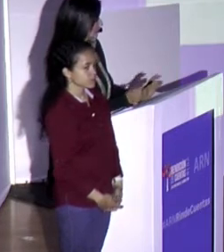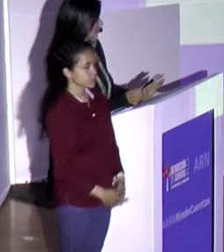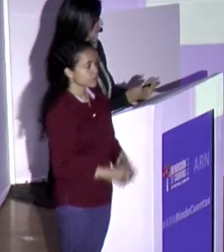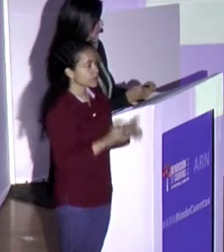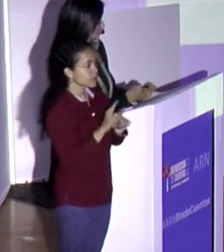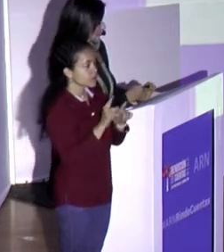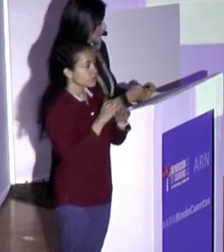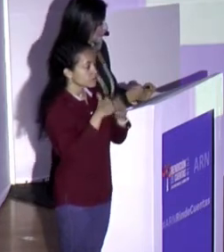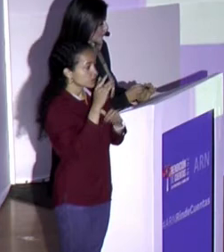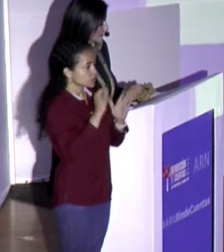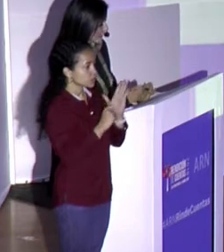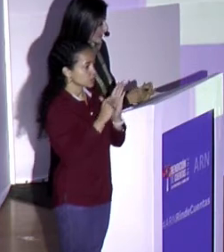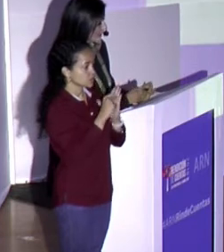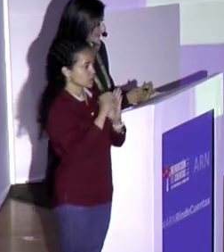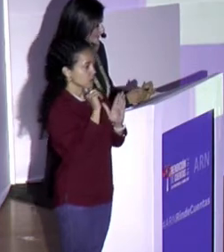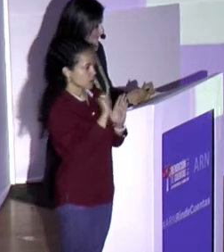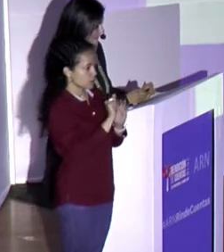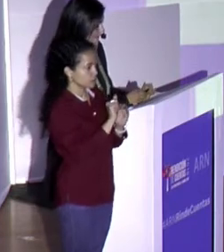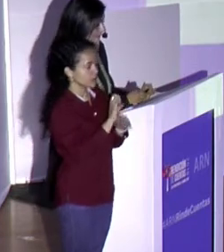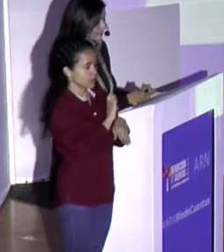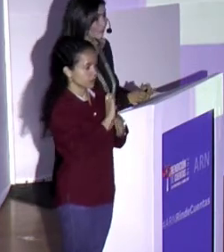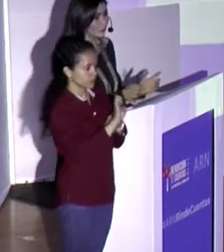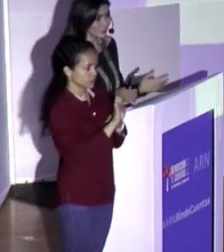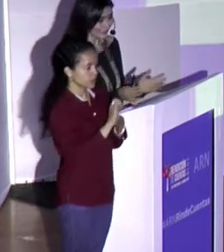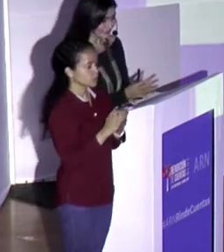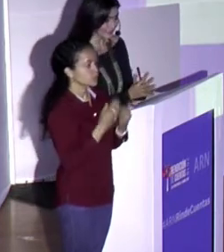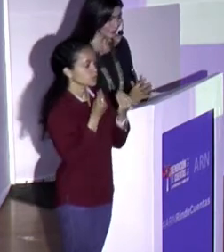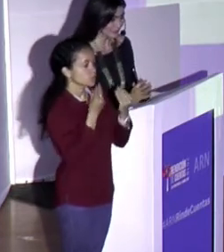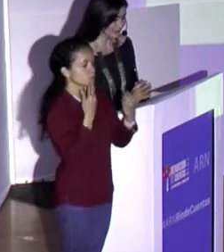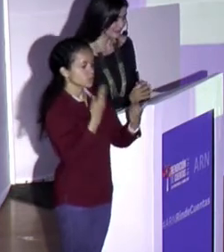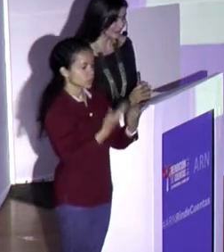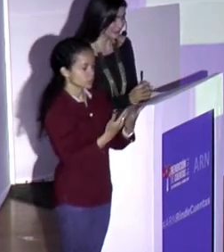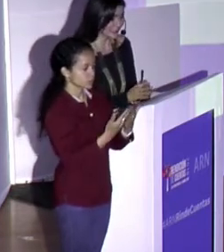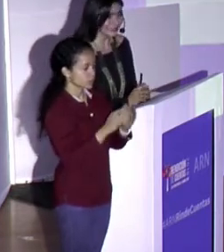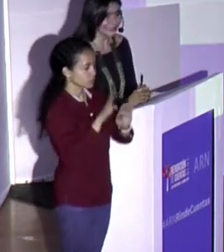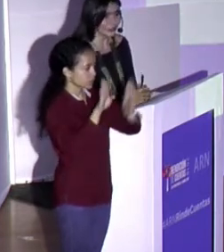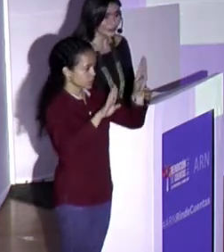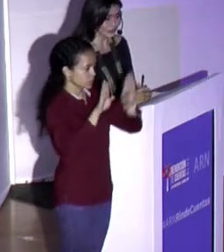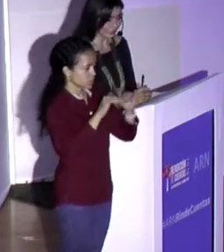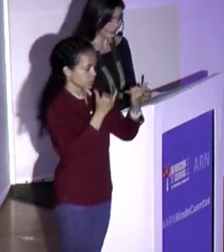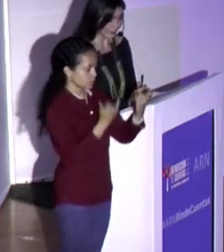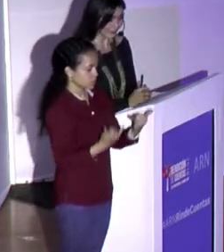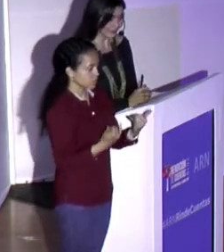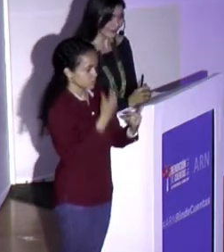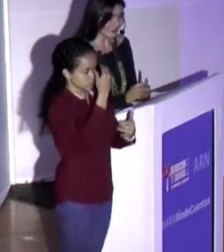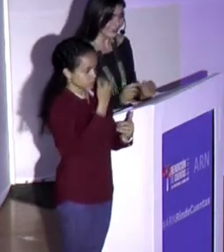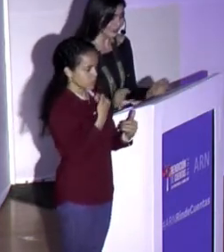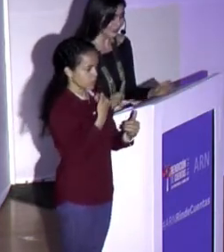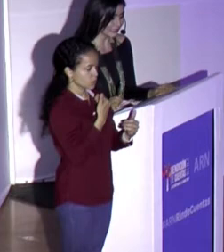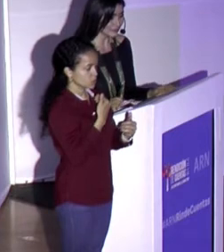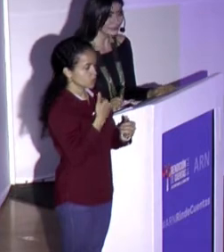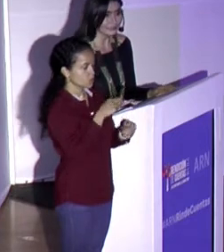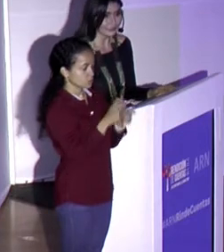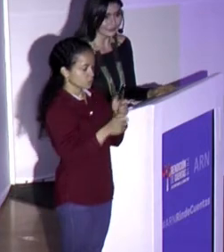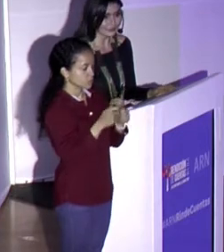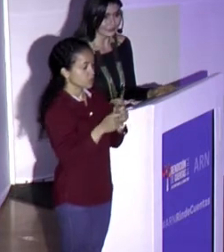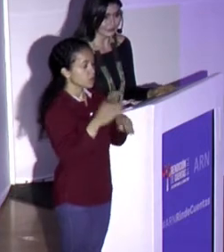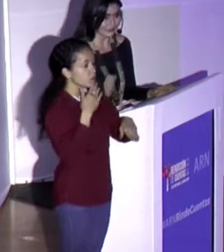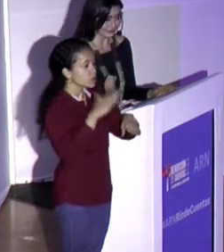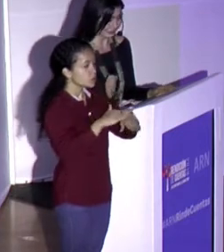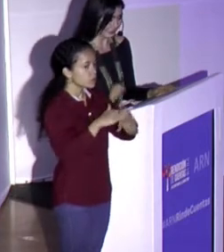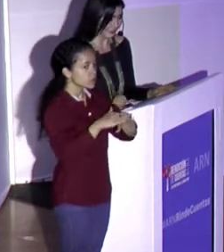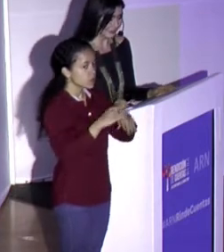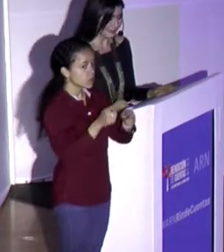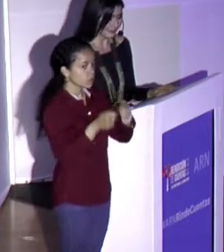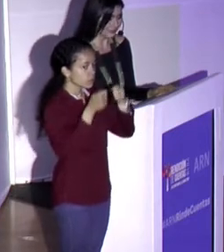La letra con la mayor puntuación fue A, excelente. Muchas gracias por su participación en esta evaluación electrónica. Les recomendamos al salir realizar